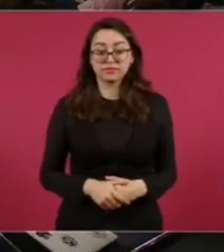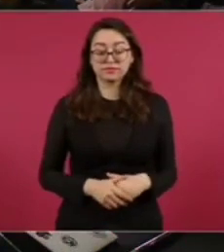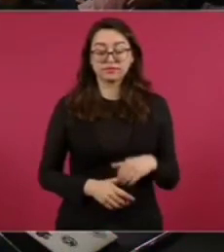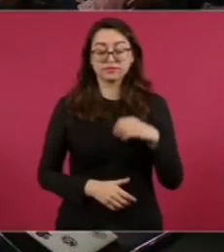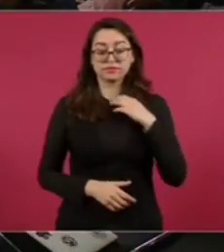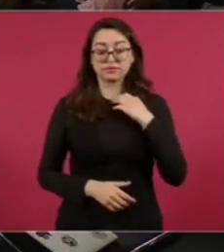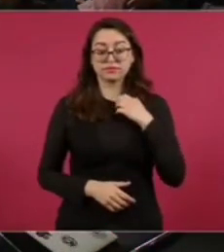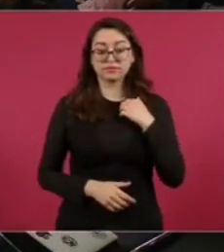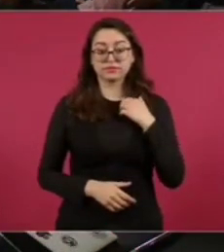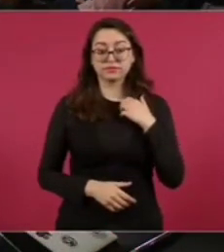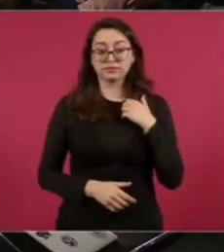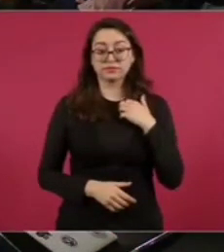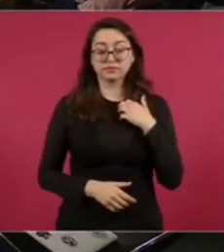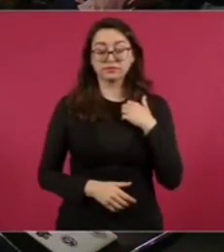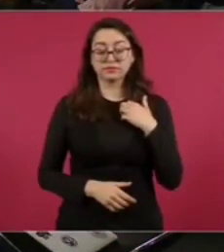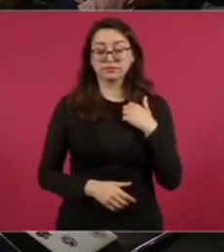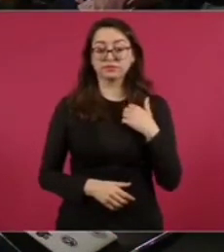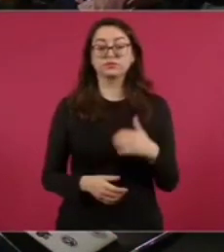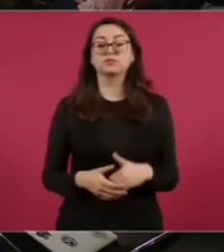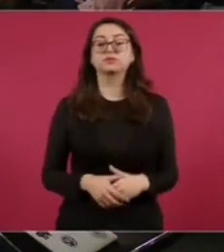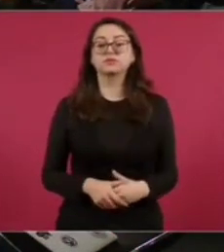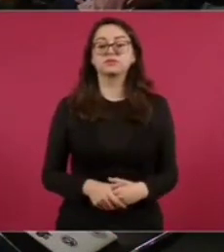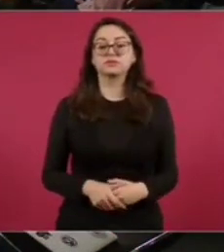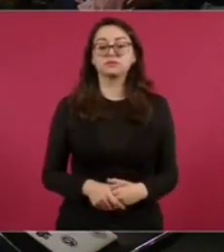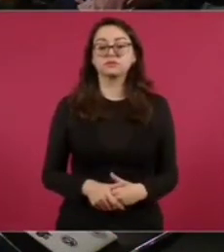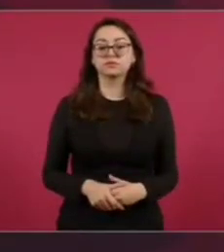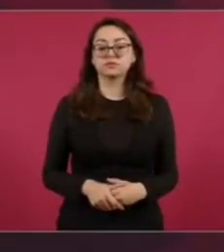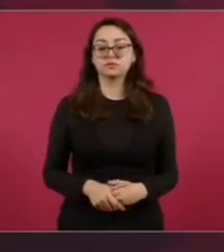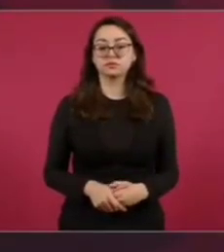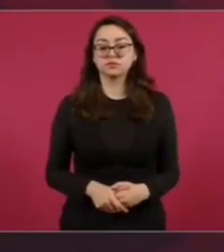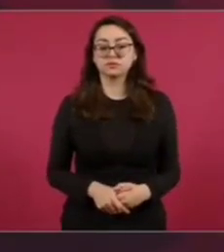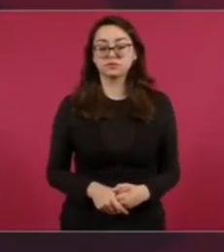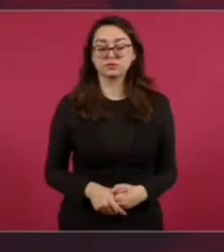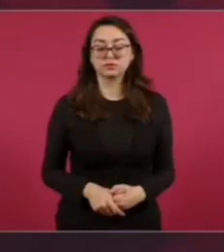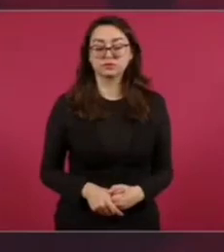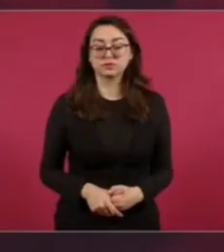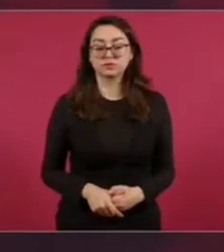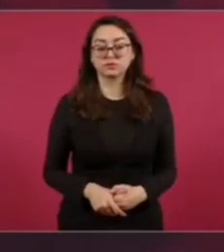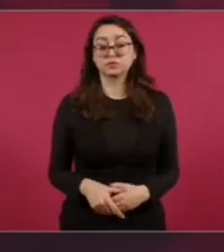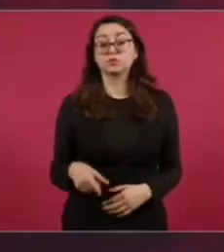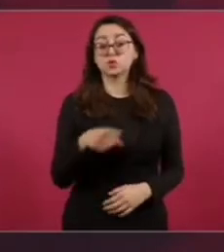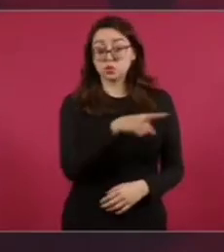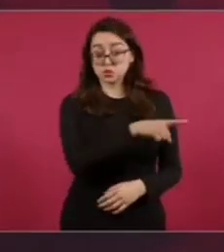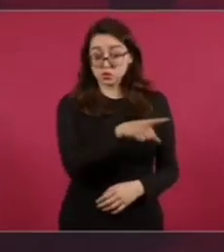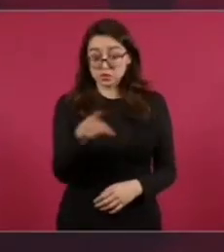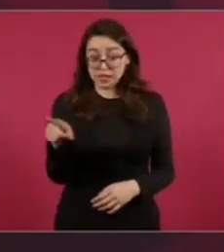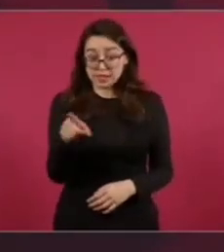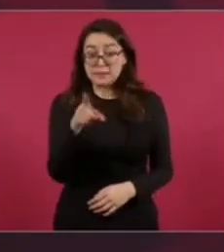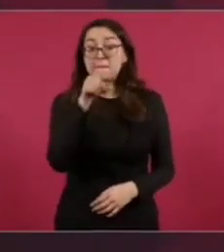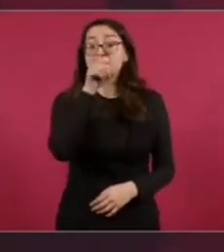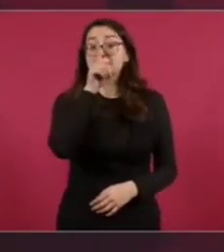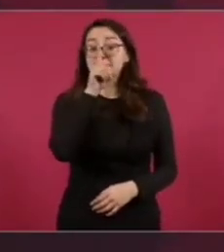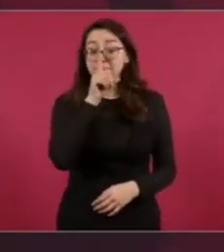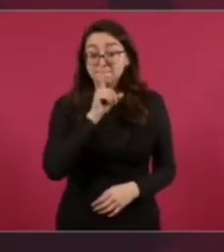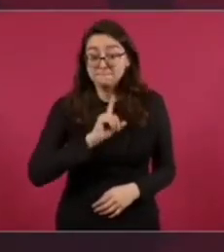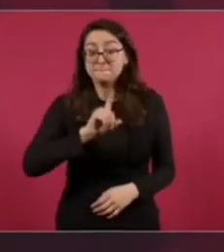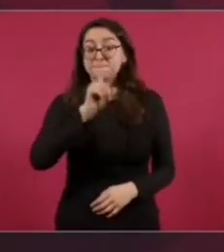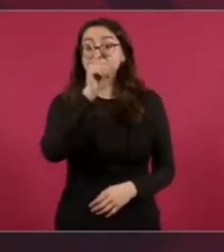sabemos. Después sí, de su respuesta, sí, claro. Ya... No, si ustedes calumnian,